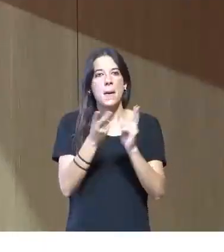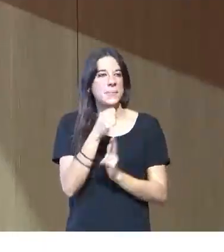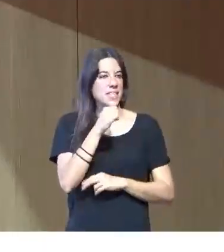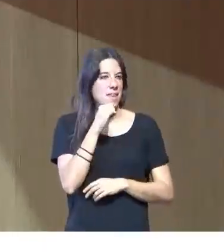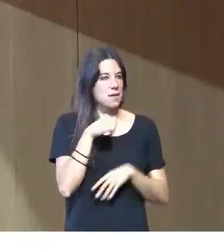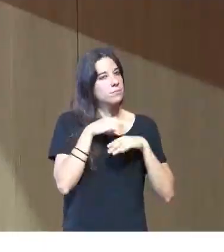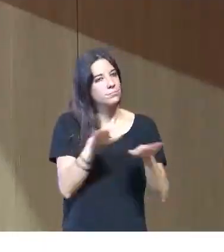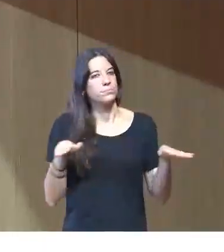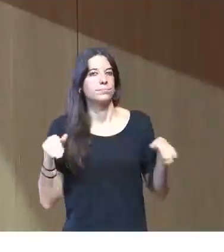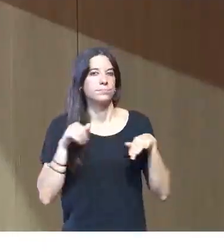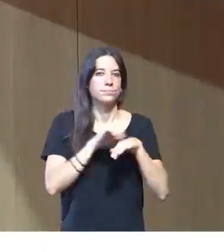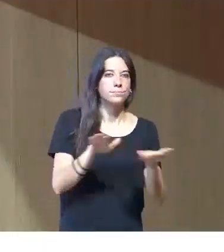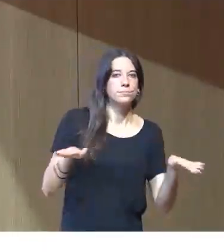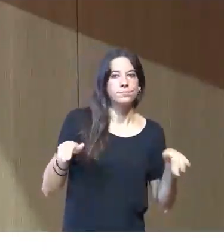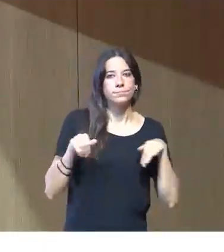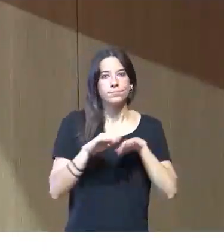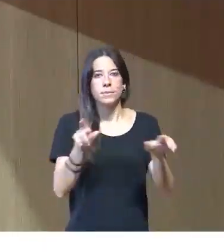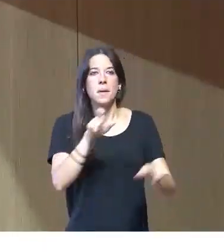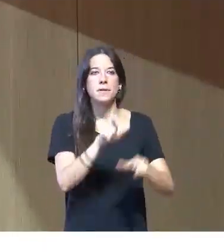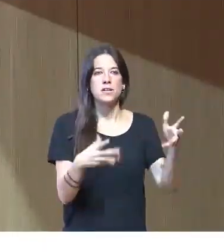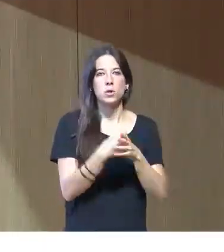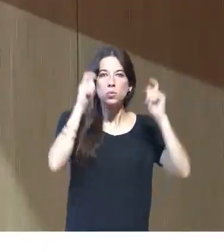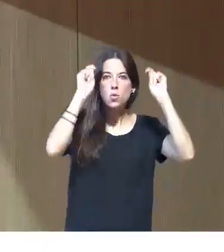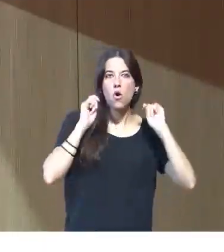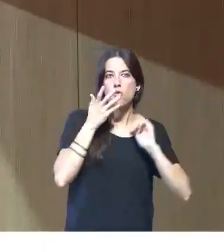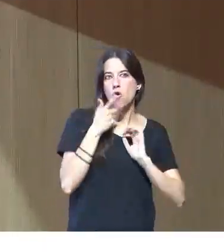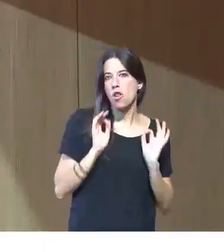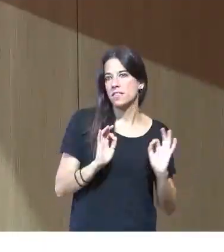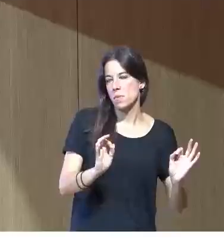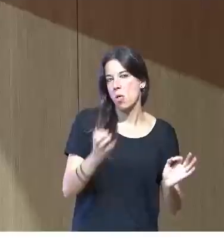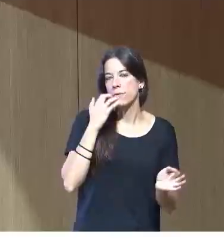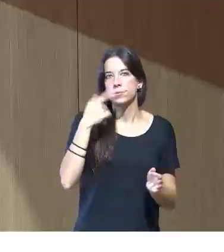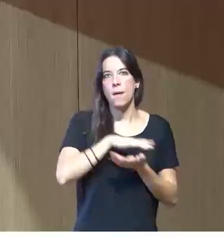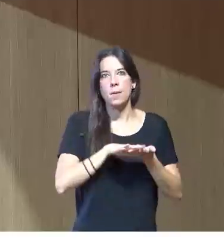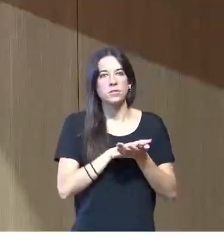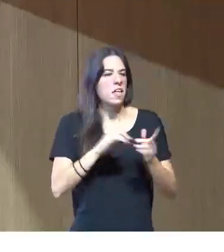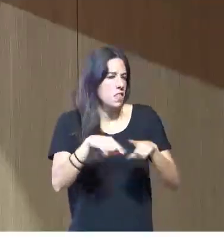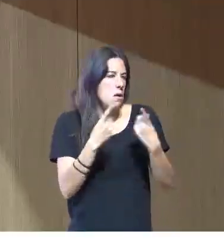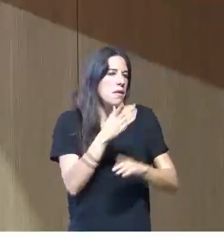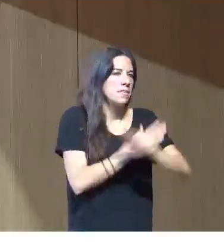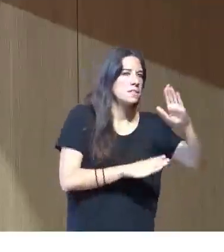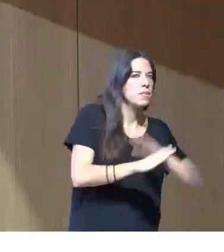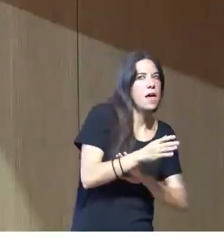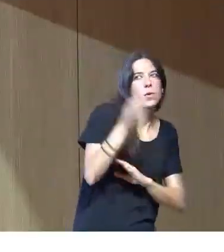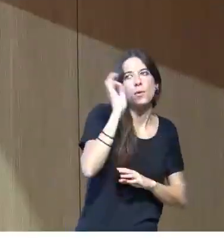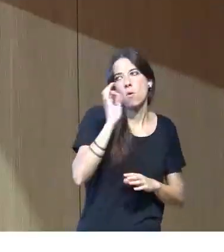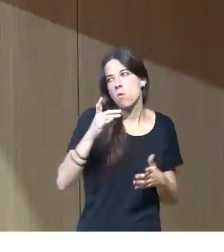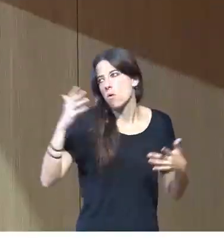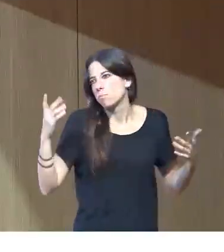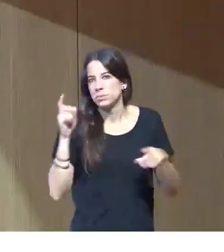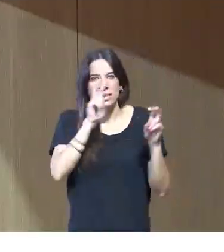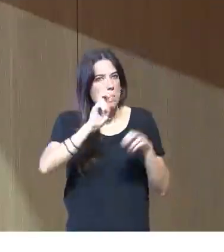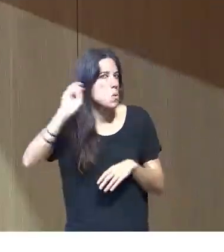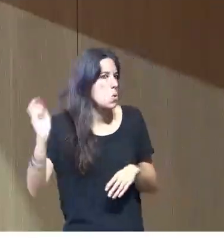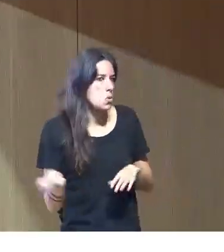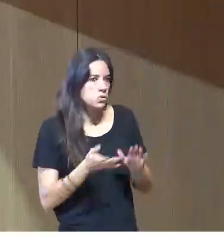bañistas pues van con un gorro de un color determinado cuando estamos hablando de discapacidad o estamos hablando de otras